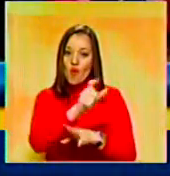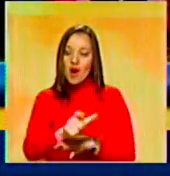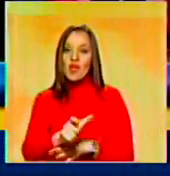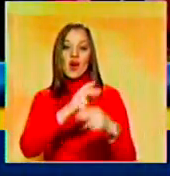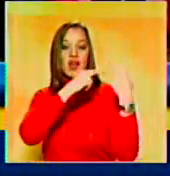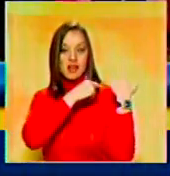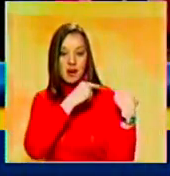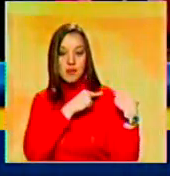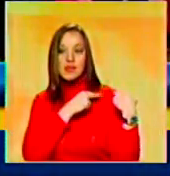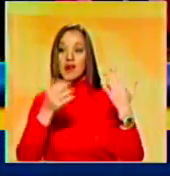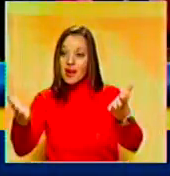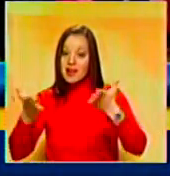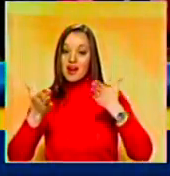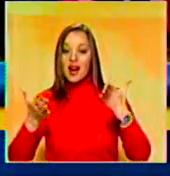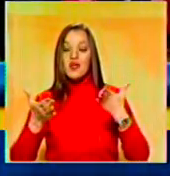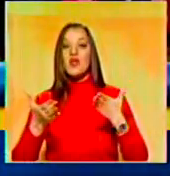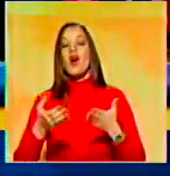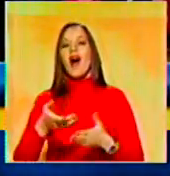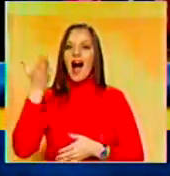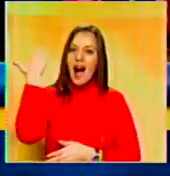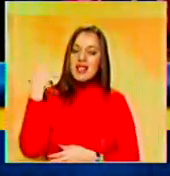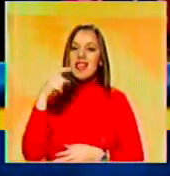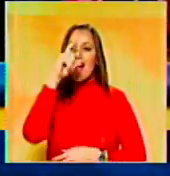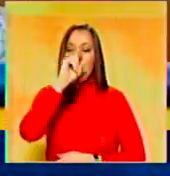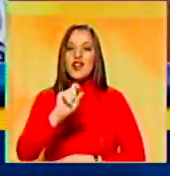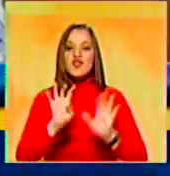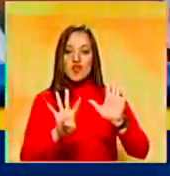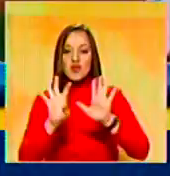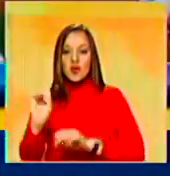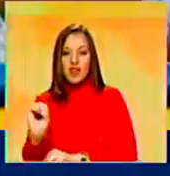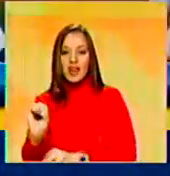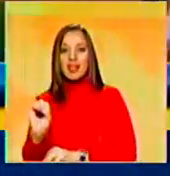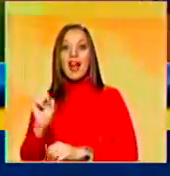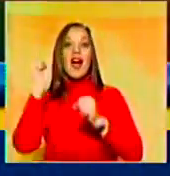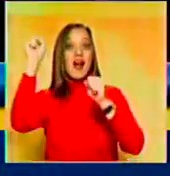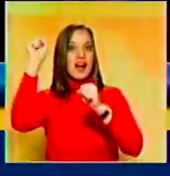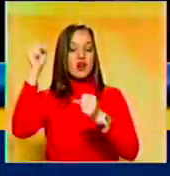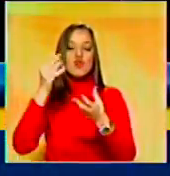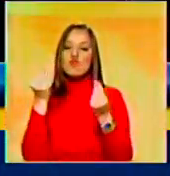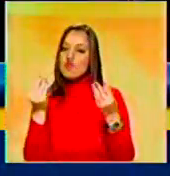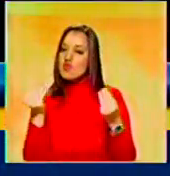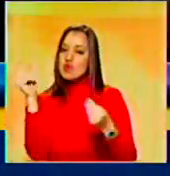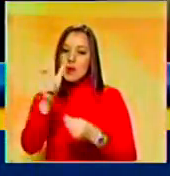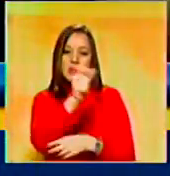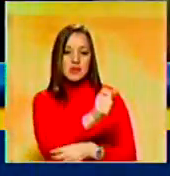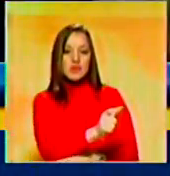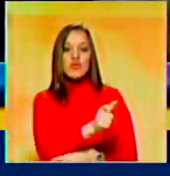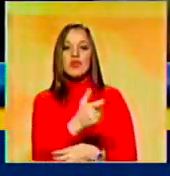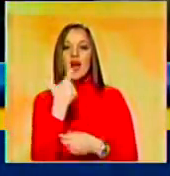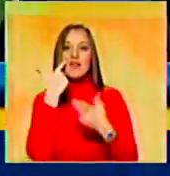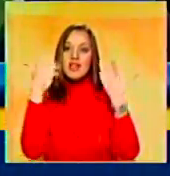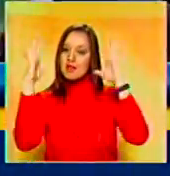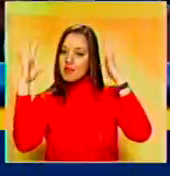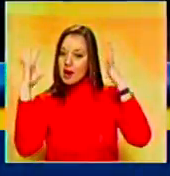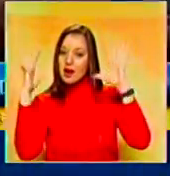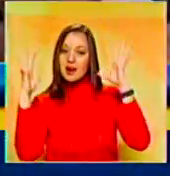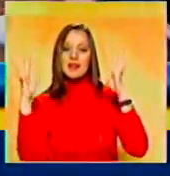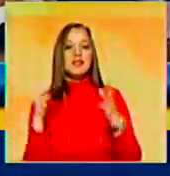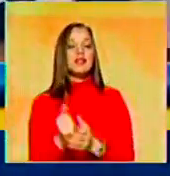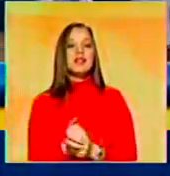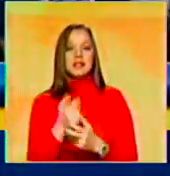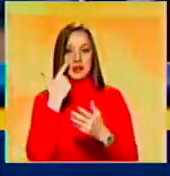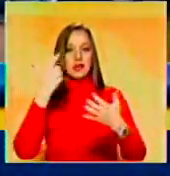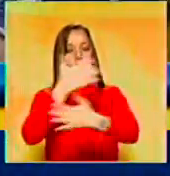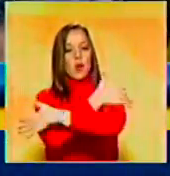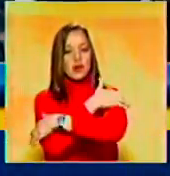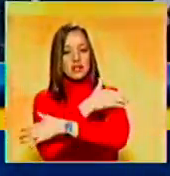los Yankees, con los que besó la gloria en la década de los 90. Mariano Rivera, Jorge Posada, Andy Pettit, Bernie Williams, Tino Martínez y Joe